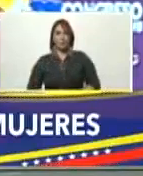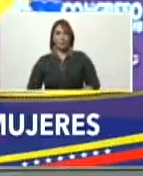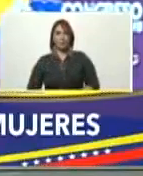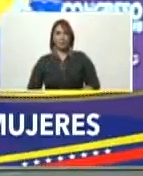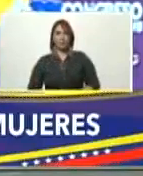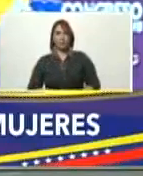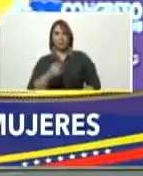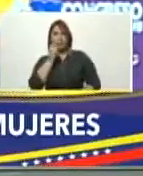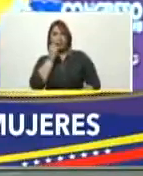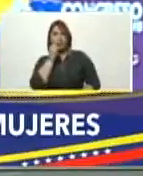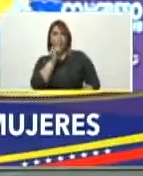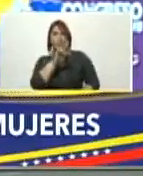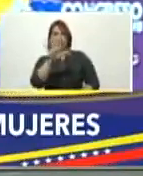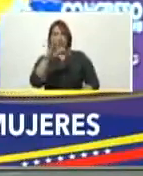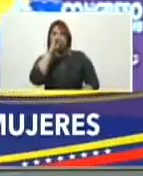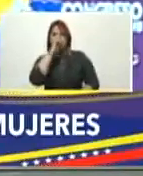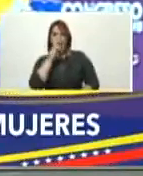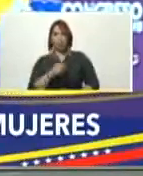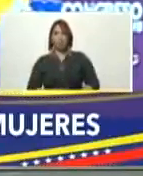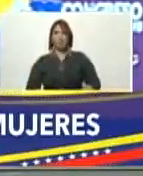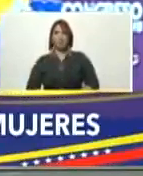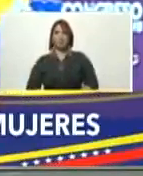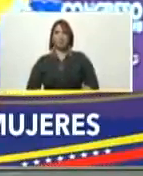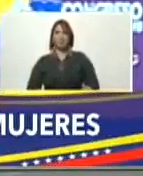muchacho de 25 años.